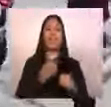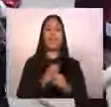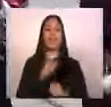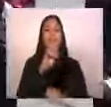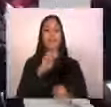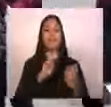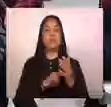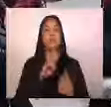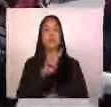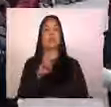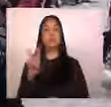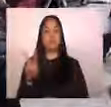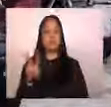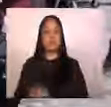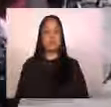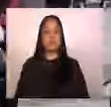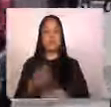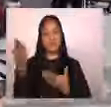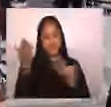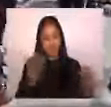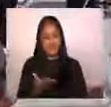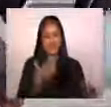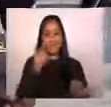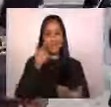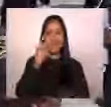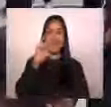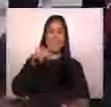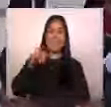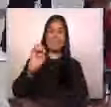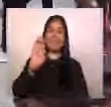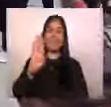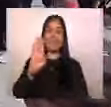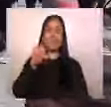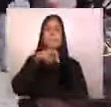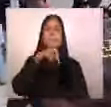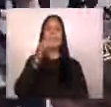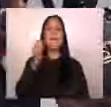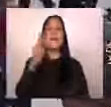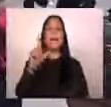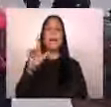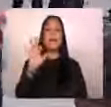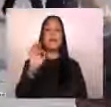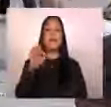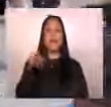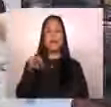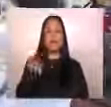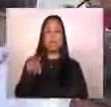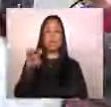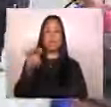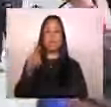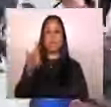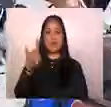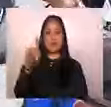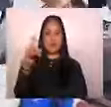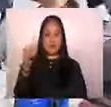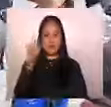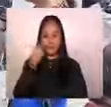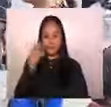año 2022. Bienvenido, Inés Pablo Neruda.